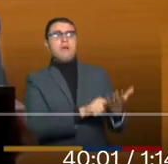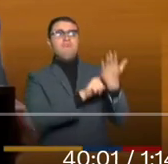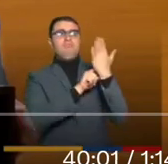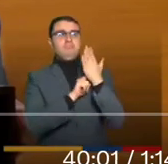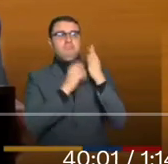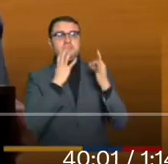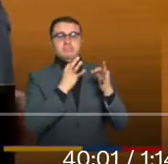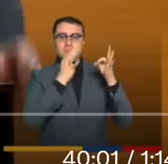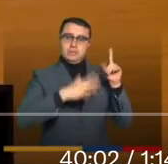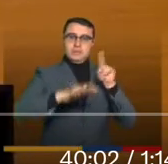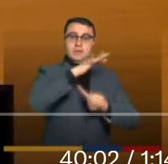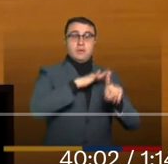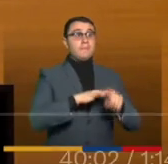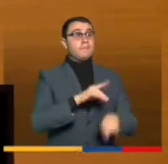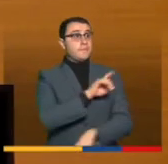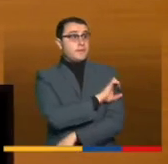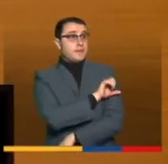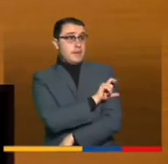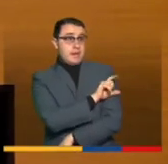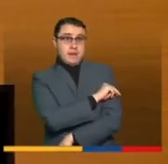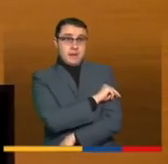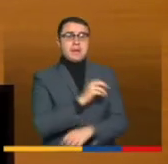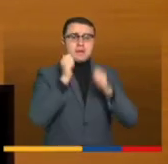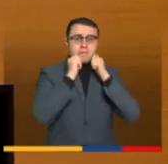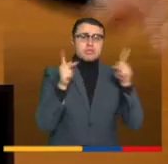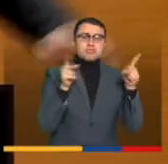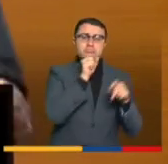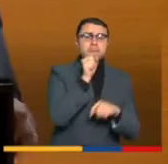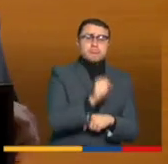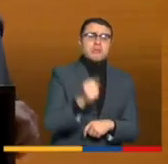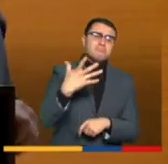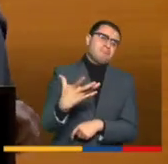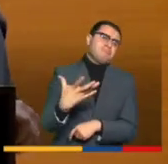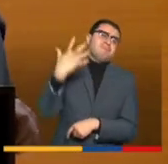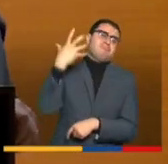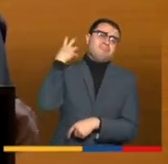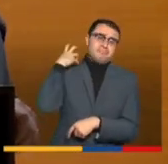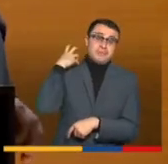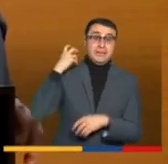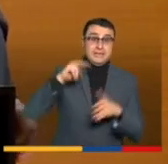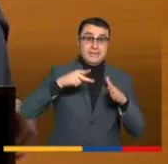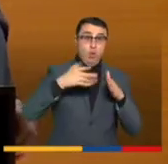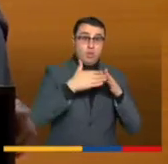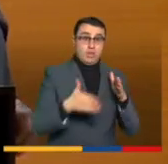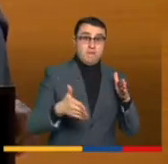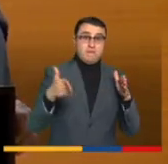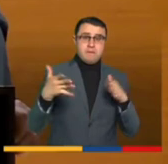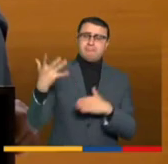Entonces el ELN tiene unas personas de edad que vienen de atrás, de la segunda fase.